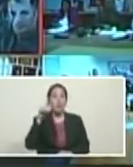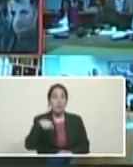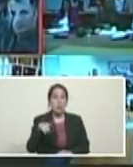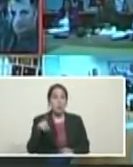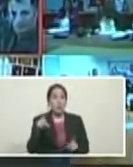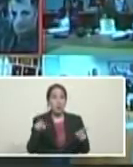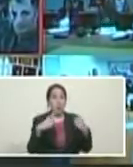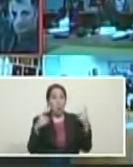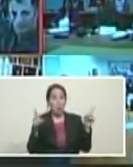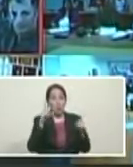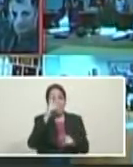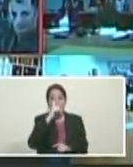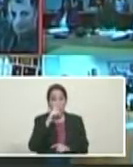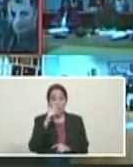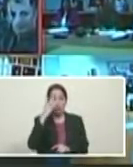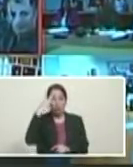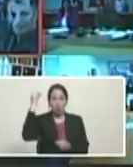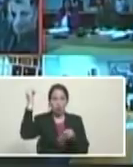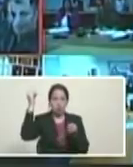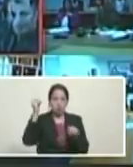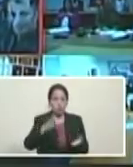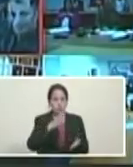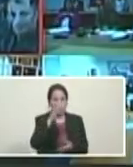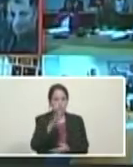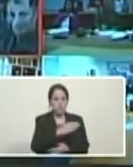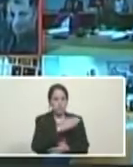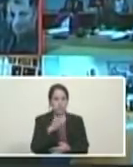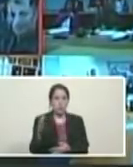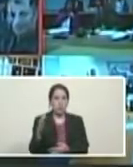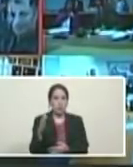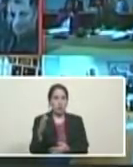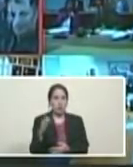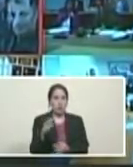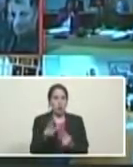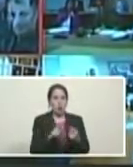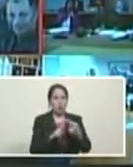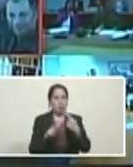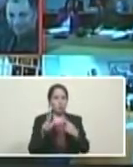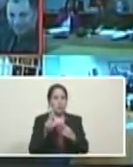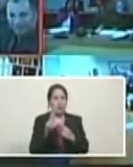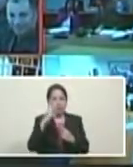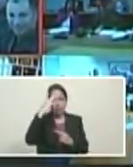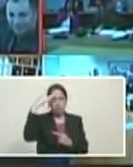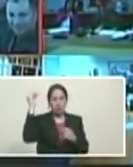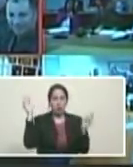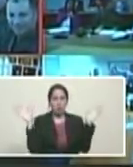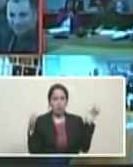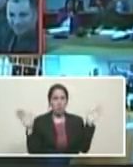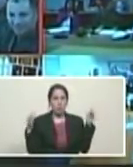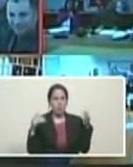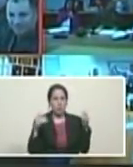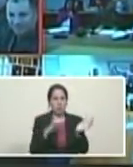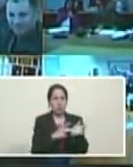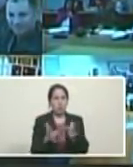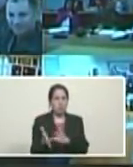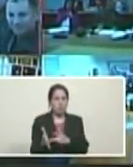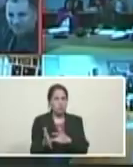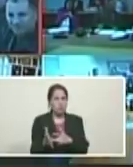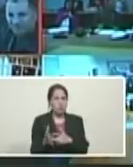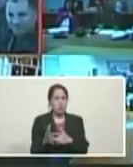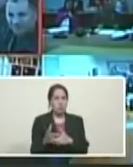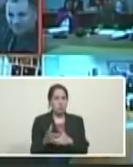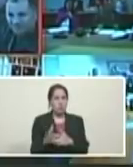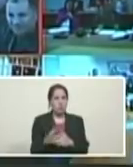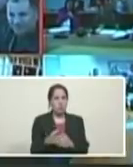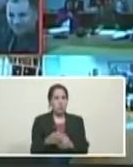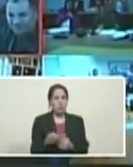cumpleaños también que dios lo bendiga la santísima trinidad lo acompañe y lo fortalezca padre no ma palabra